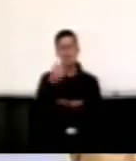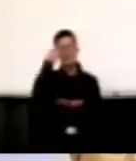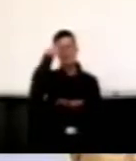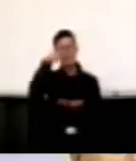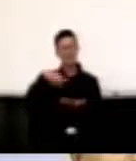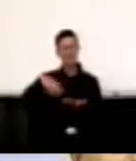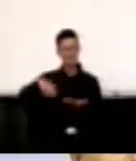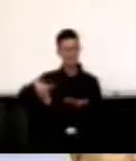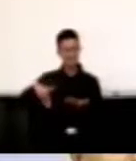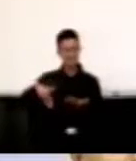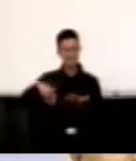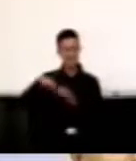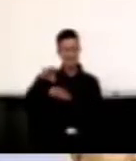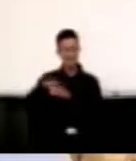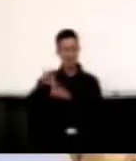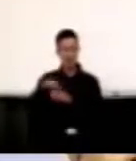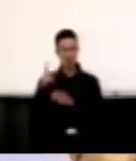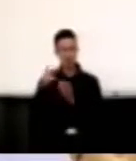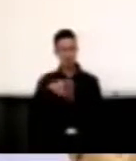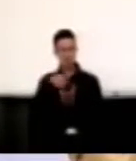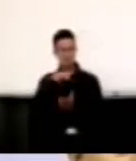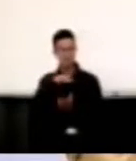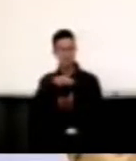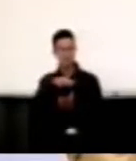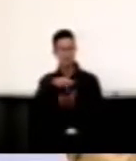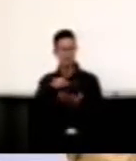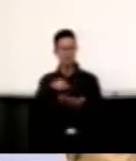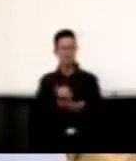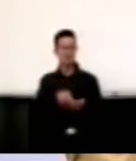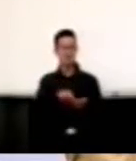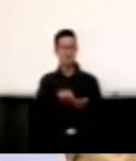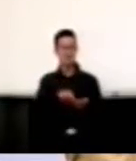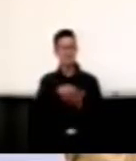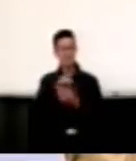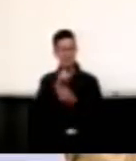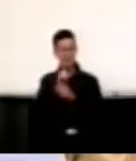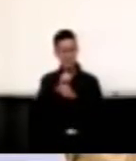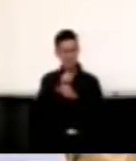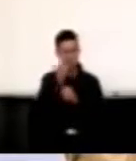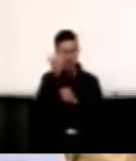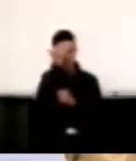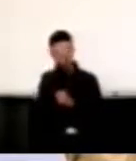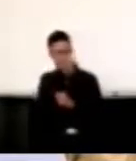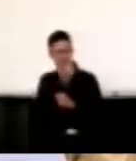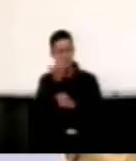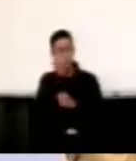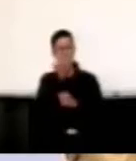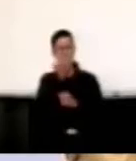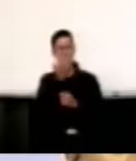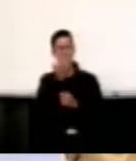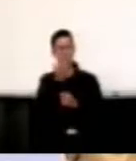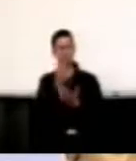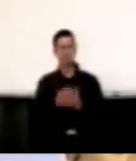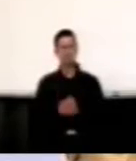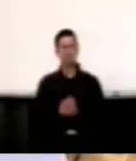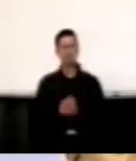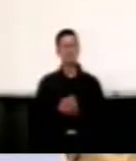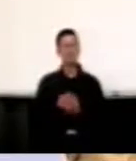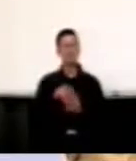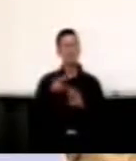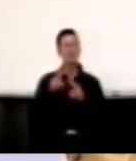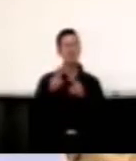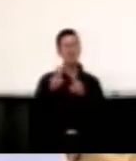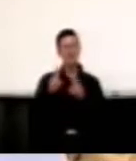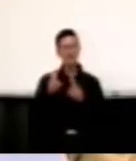reciente, pero desde la perspectiva técnica y científica del análisis del sistema de partidos, que nos permite analizar el tema